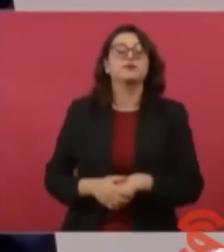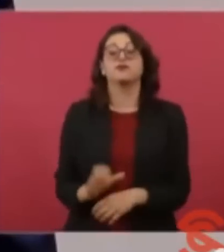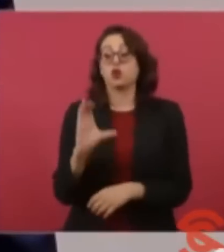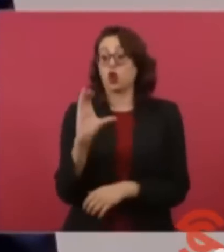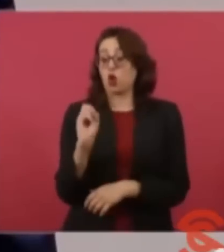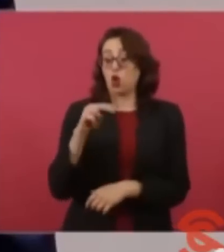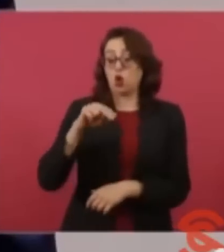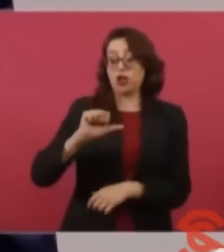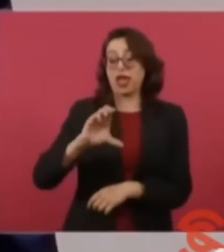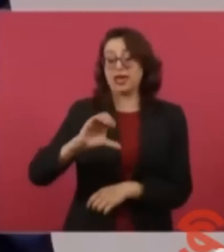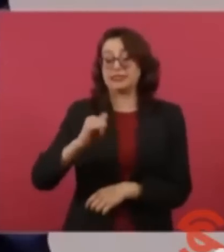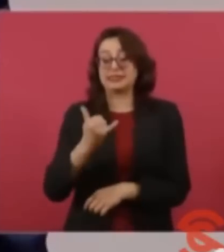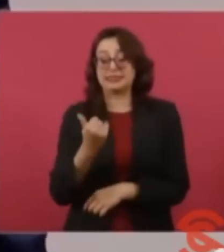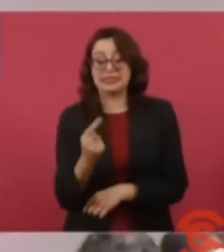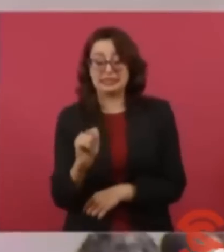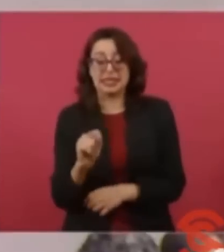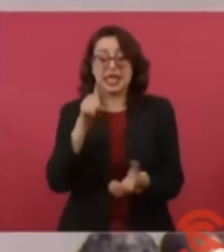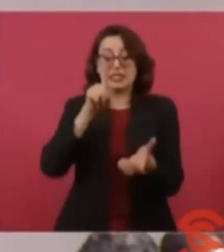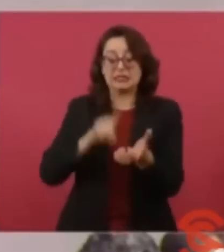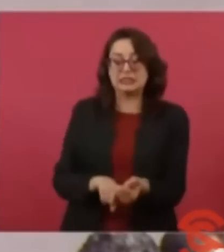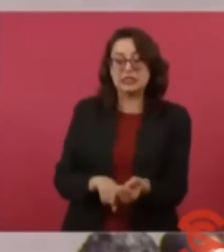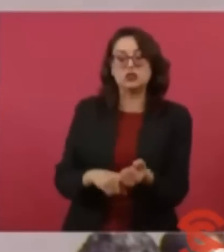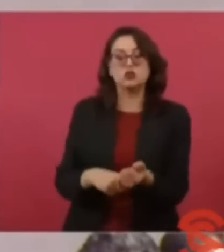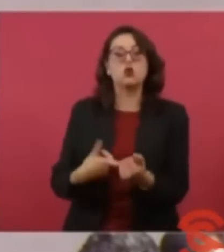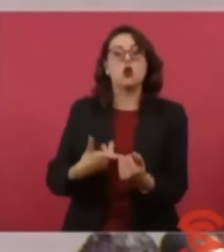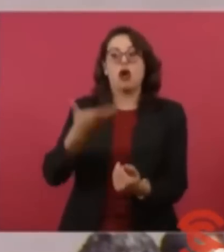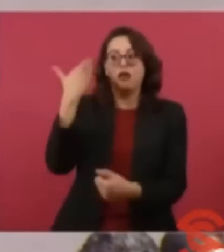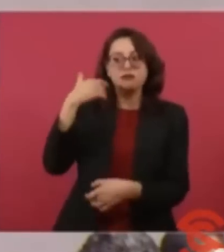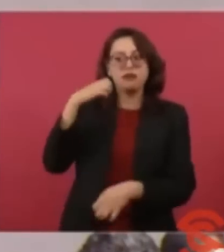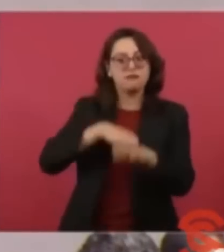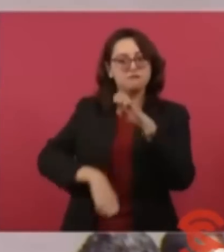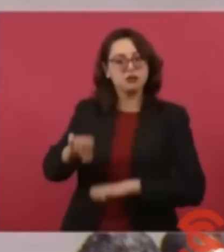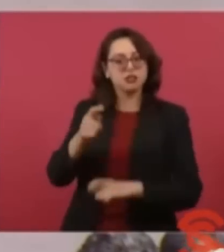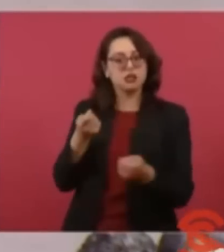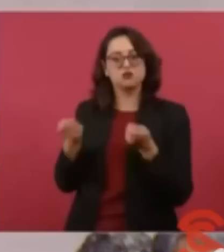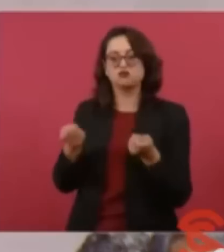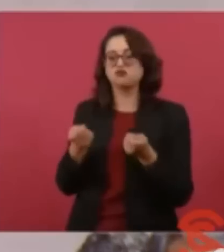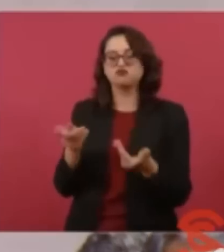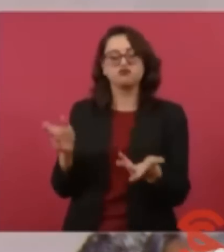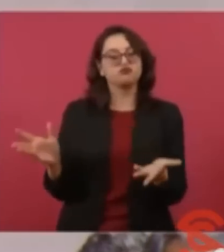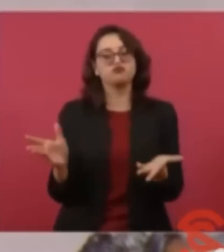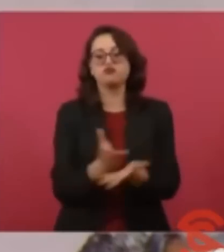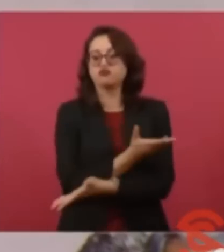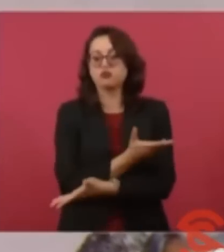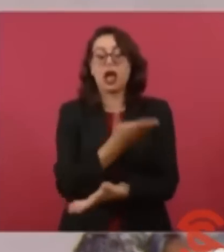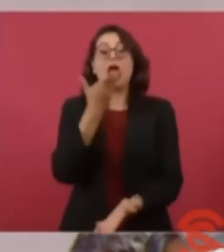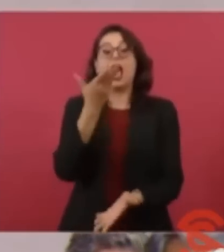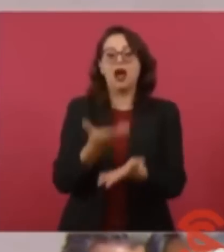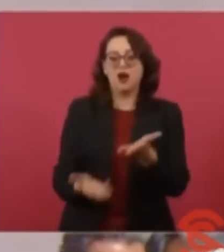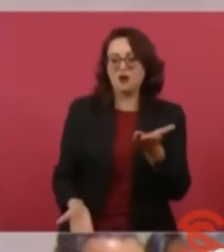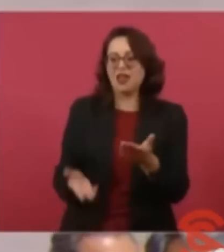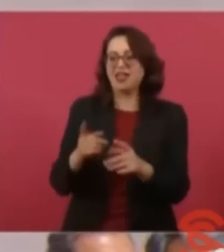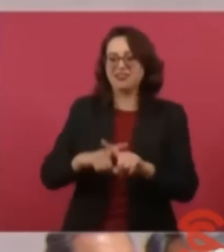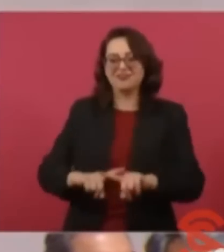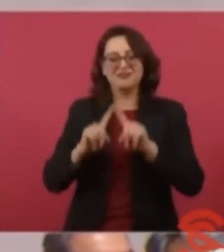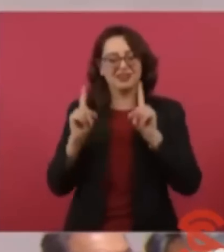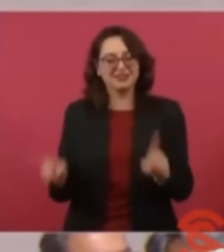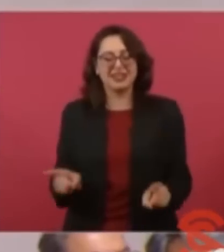empresas. Ahora, de manera prioritaria, se promueve la